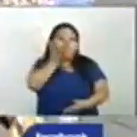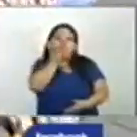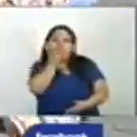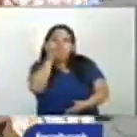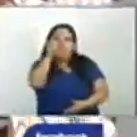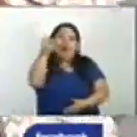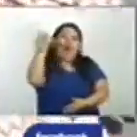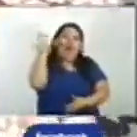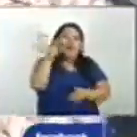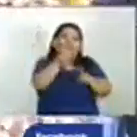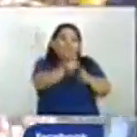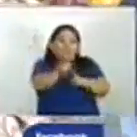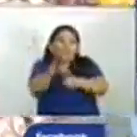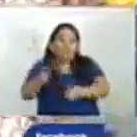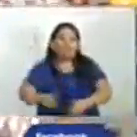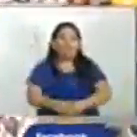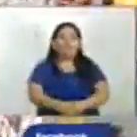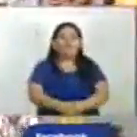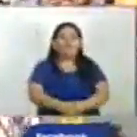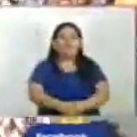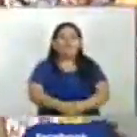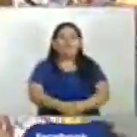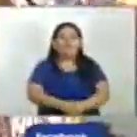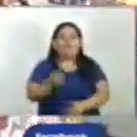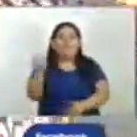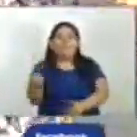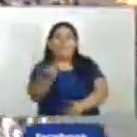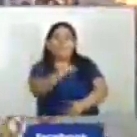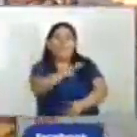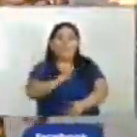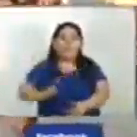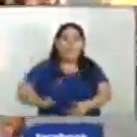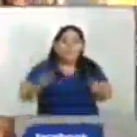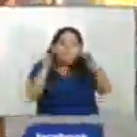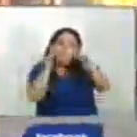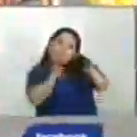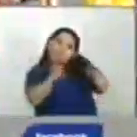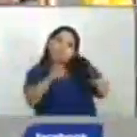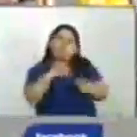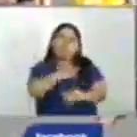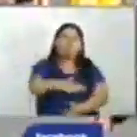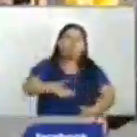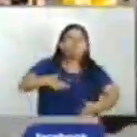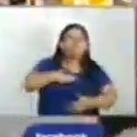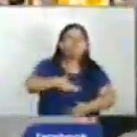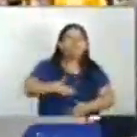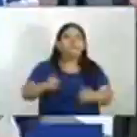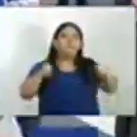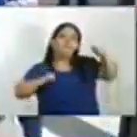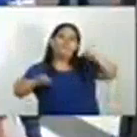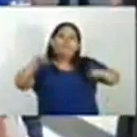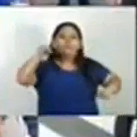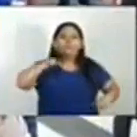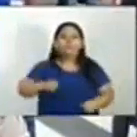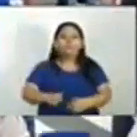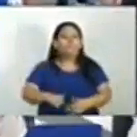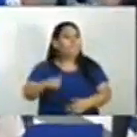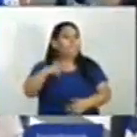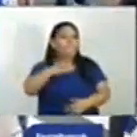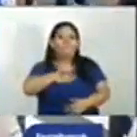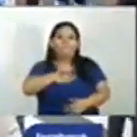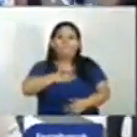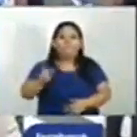la guerra. Los salvadoreños disfrutaron de estas representaciones artísticas. Me ha